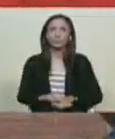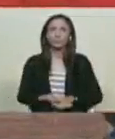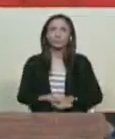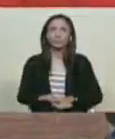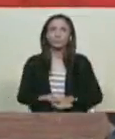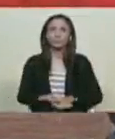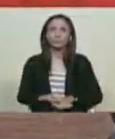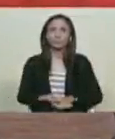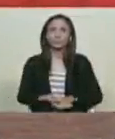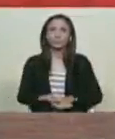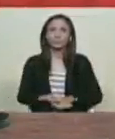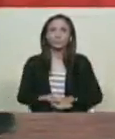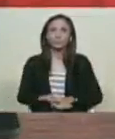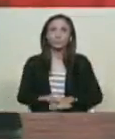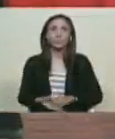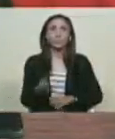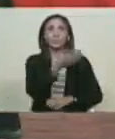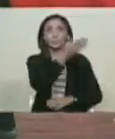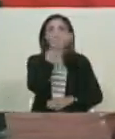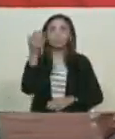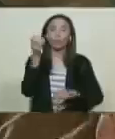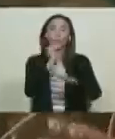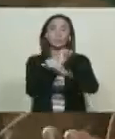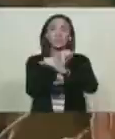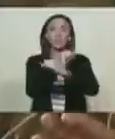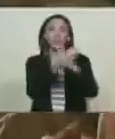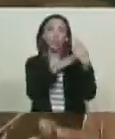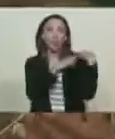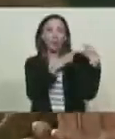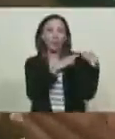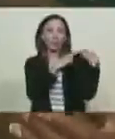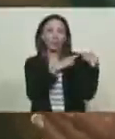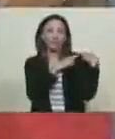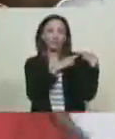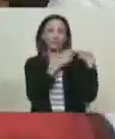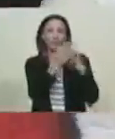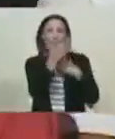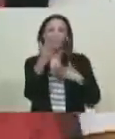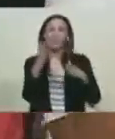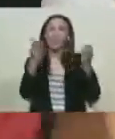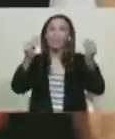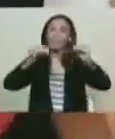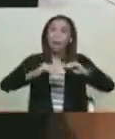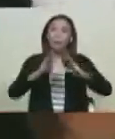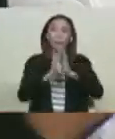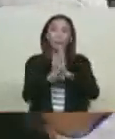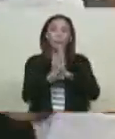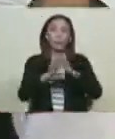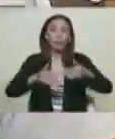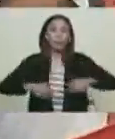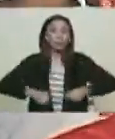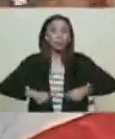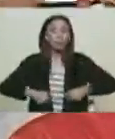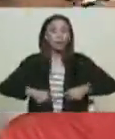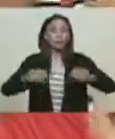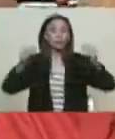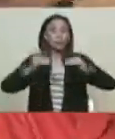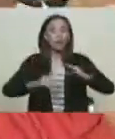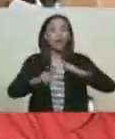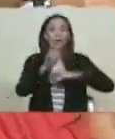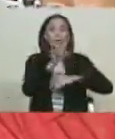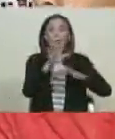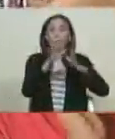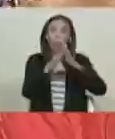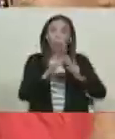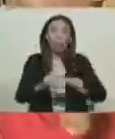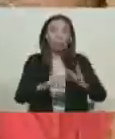Pido más de ustedes, dirigentes sindicales, que tienen las responsabilidades. Pido más de ustedes. Entrega las 24 horas del